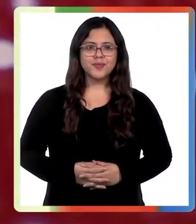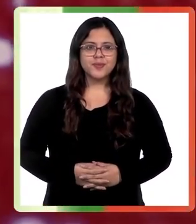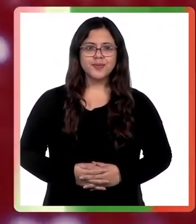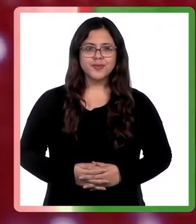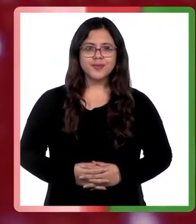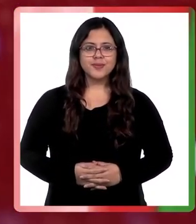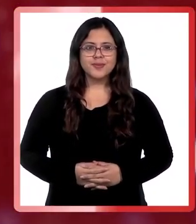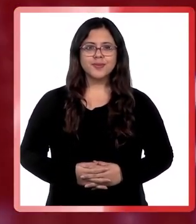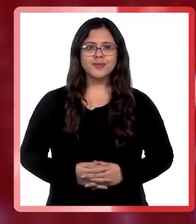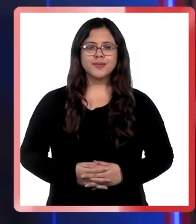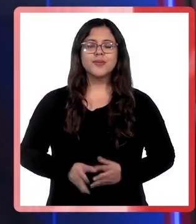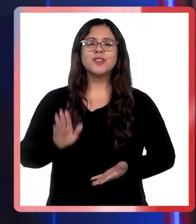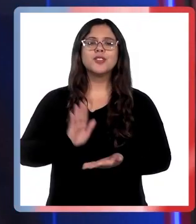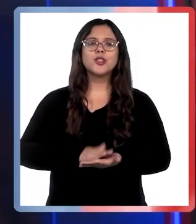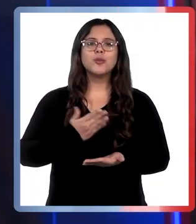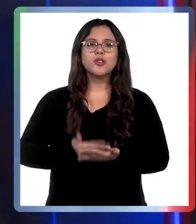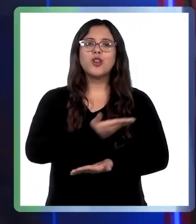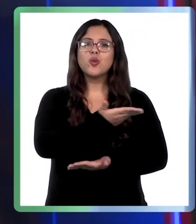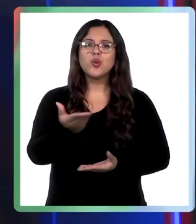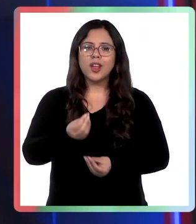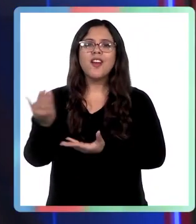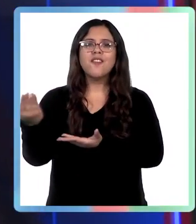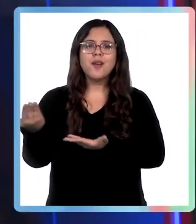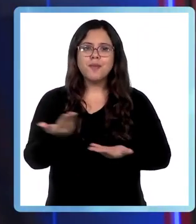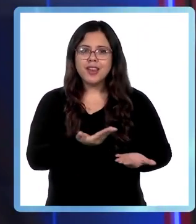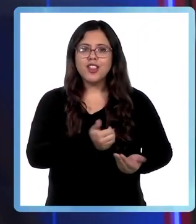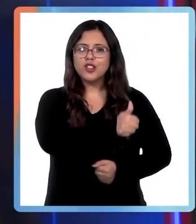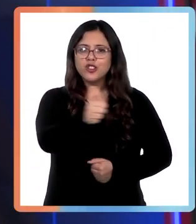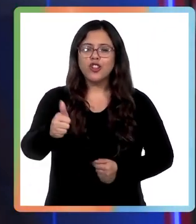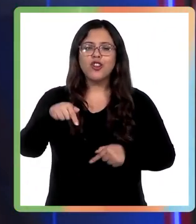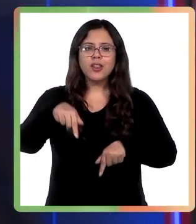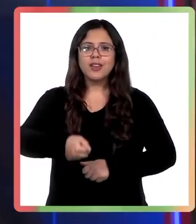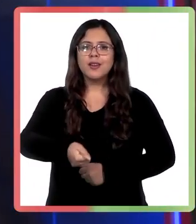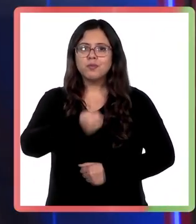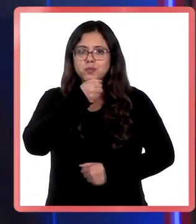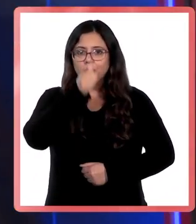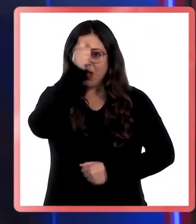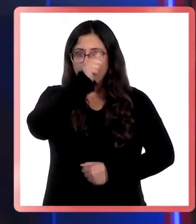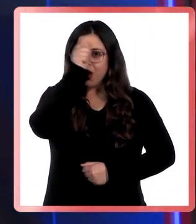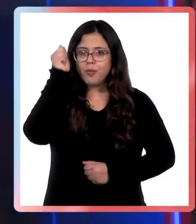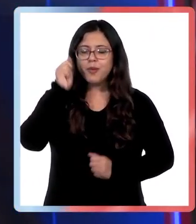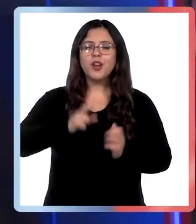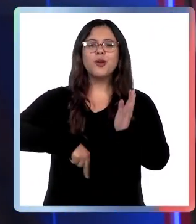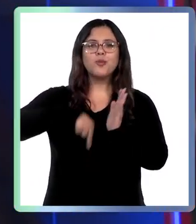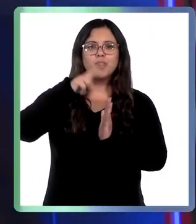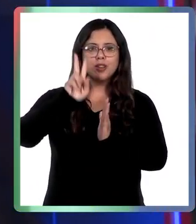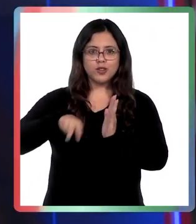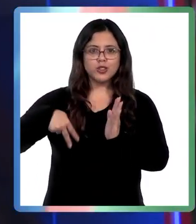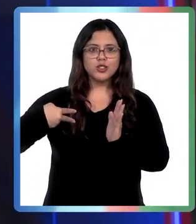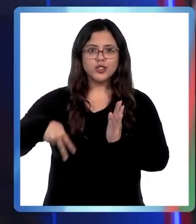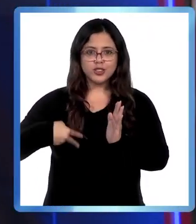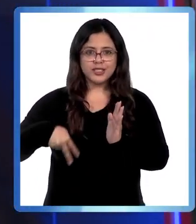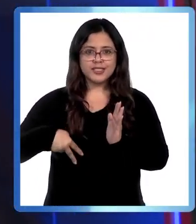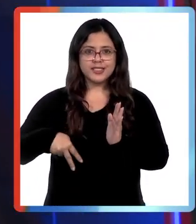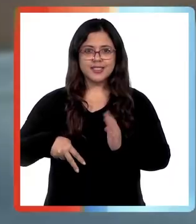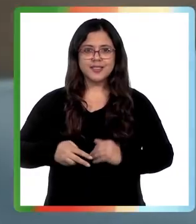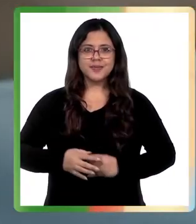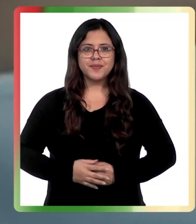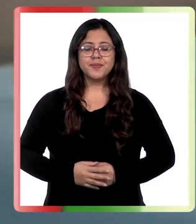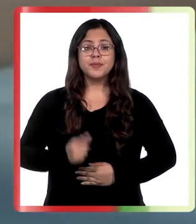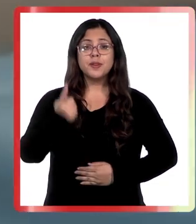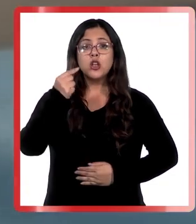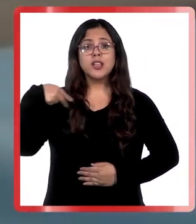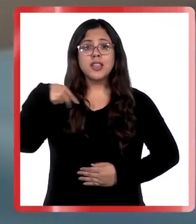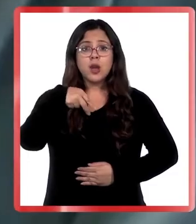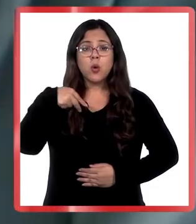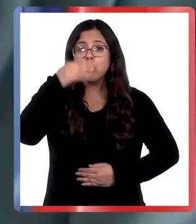Noticias. ¿Cómo están ustedes? Sean muy bienvenidos y bienvenidas a la entrevista del domingo en Portavoz Noticias.